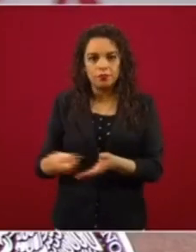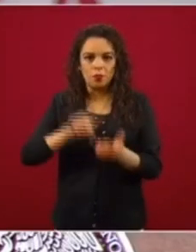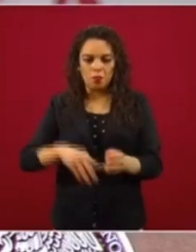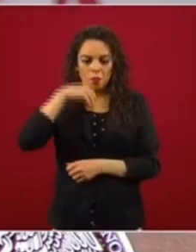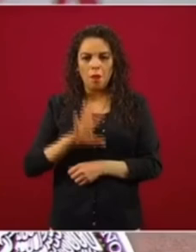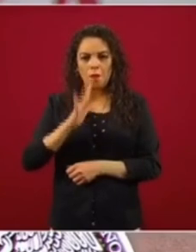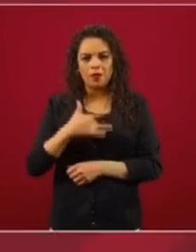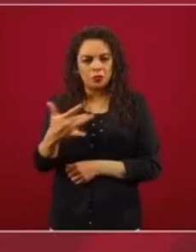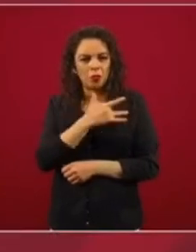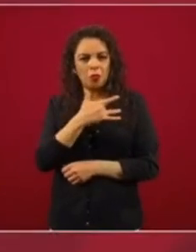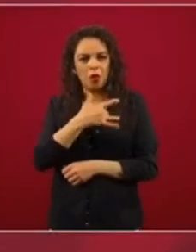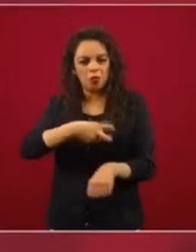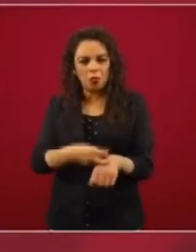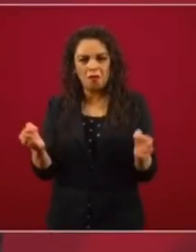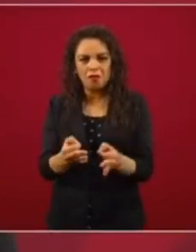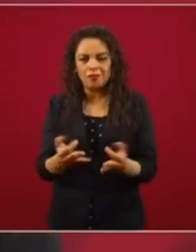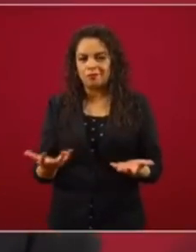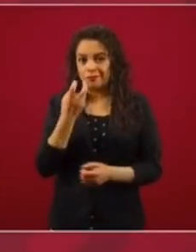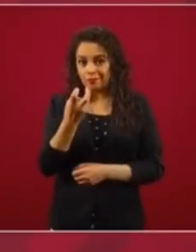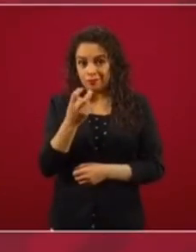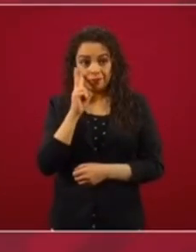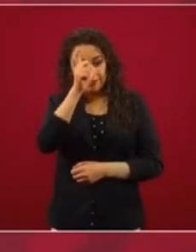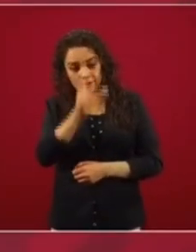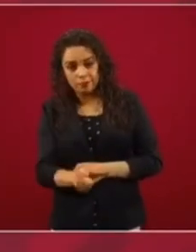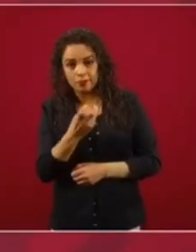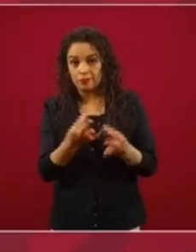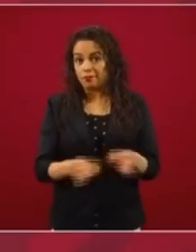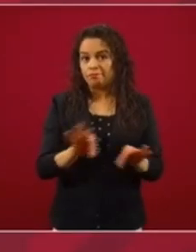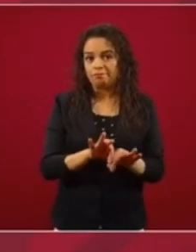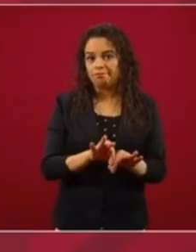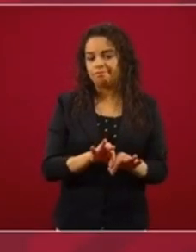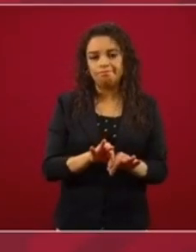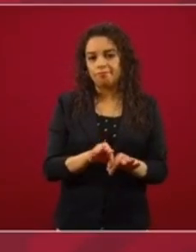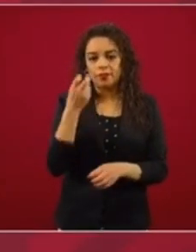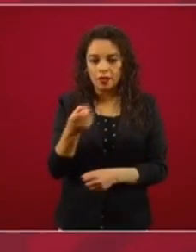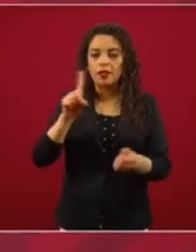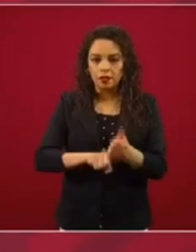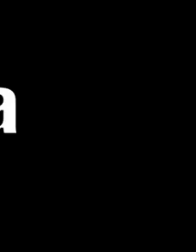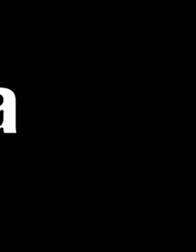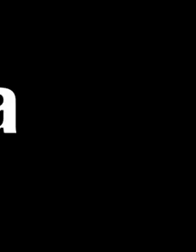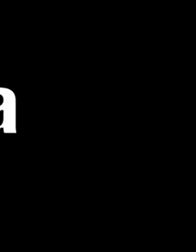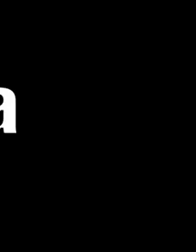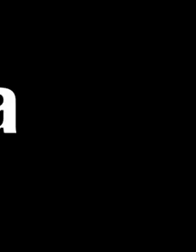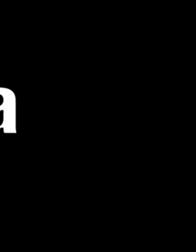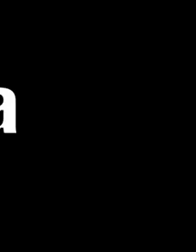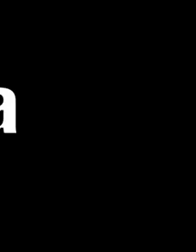que nos caractericemos por eso. Es también un signo de la nueva normalidad.